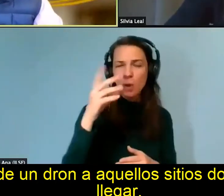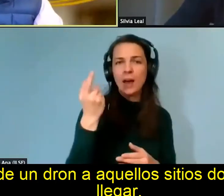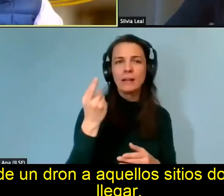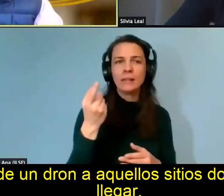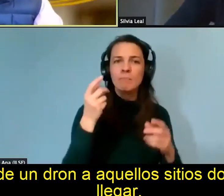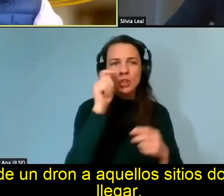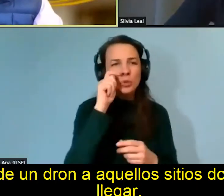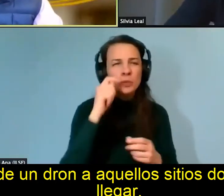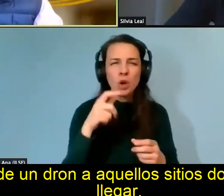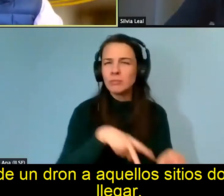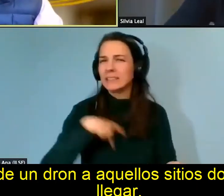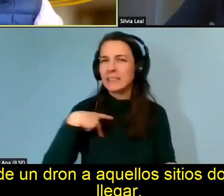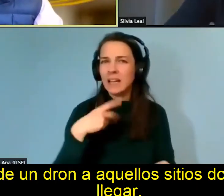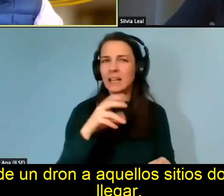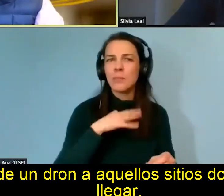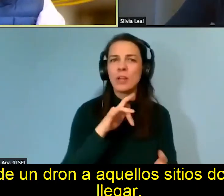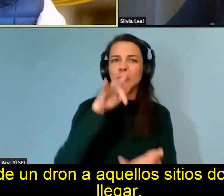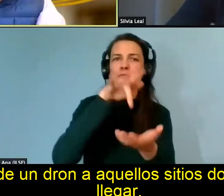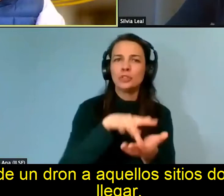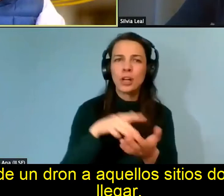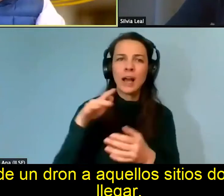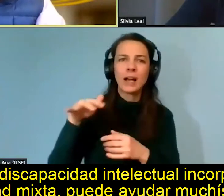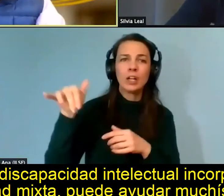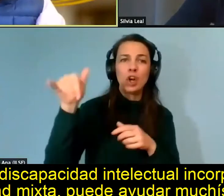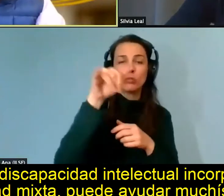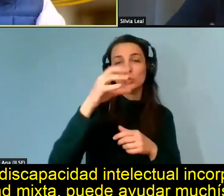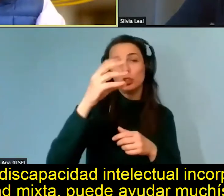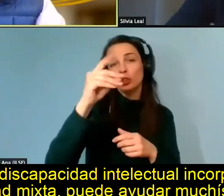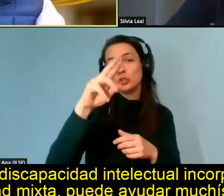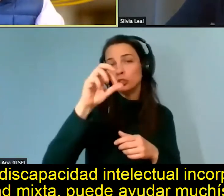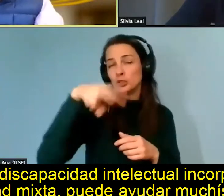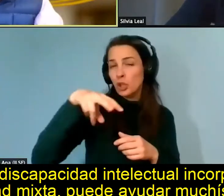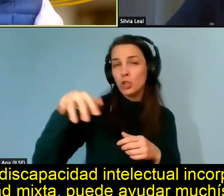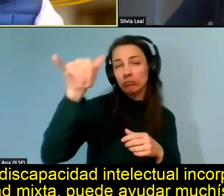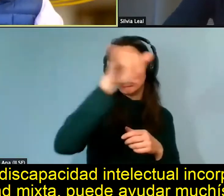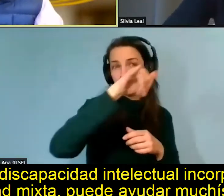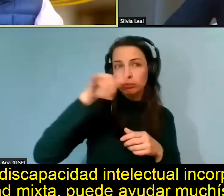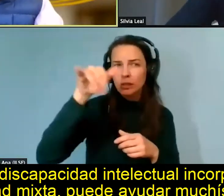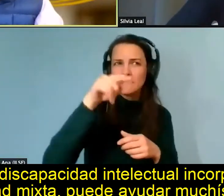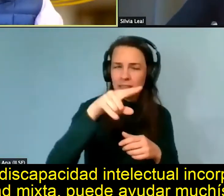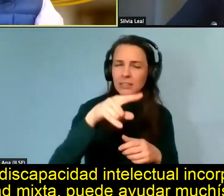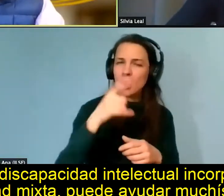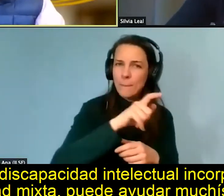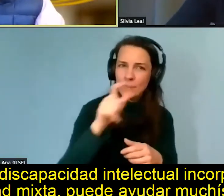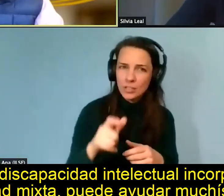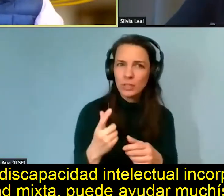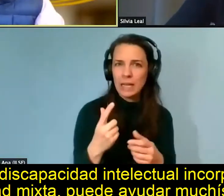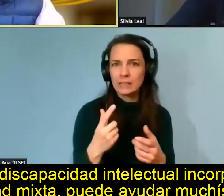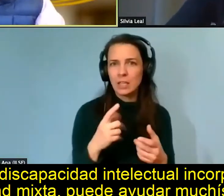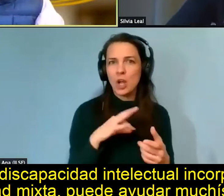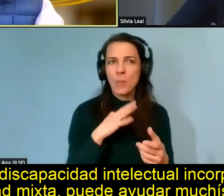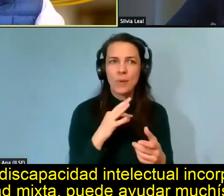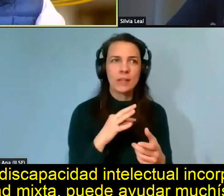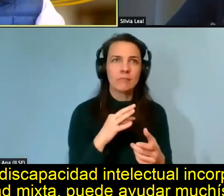llegar a través de un dron a aquellos sitios donde no podemos llegar, personas con discapacidad intelectual incorporando